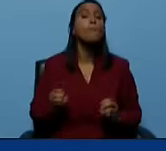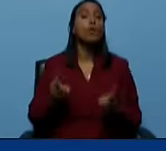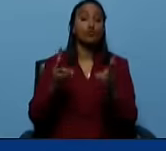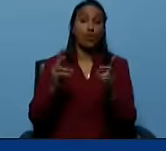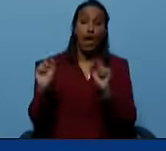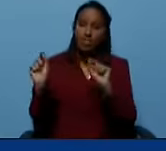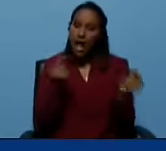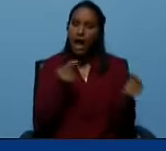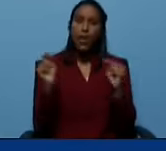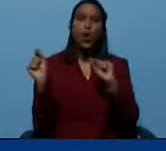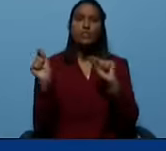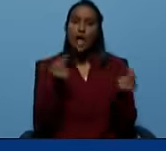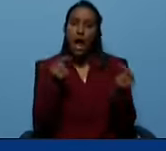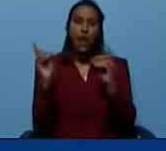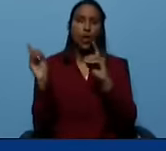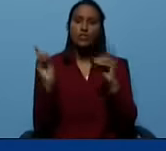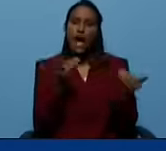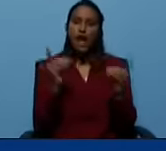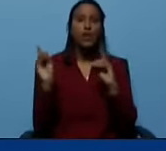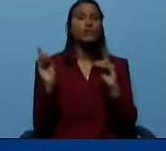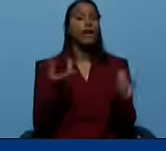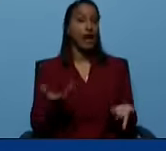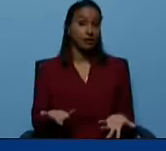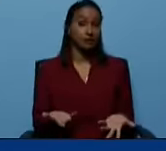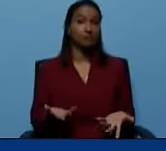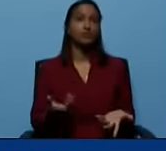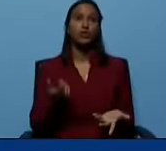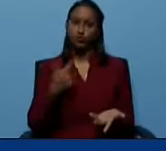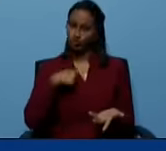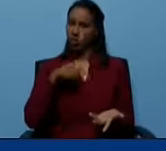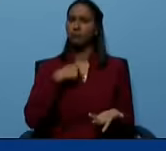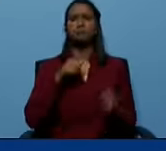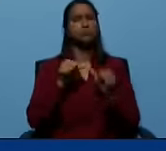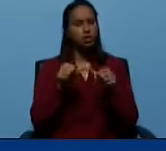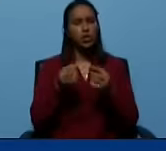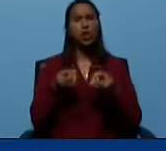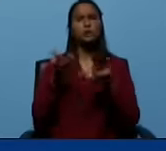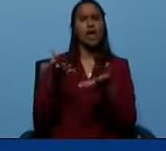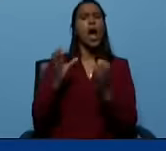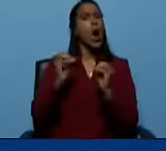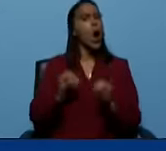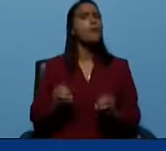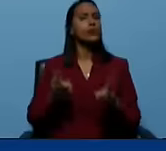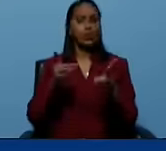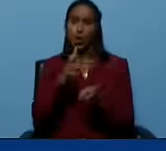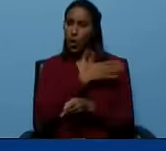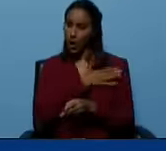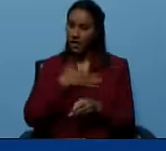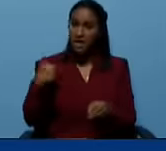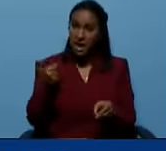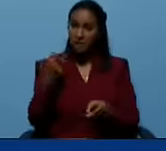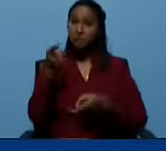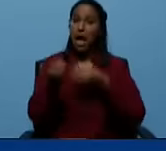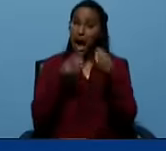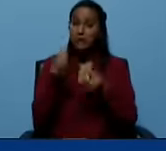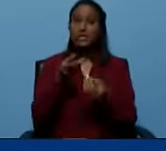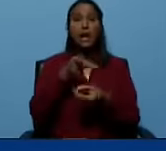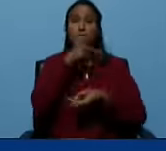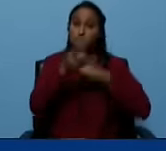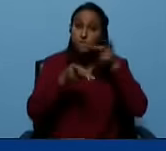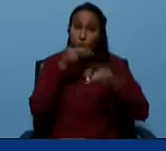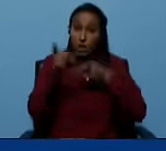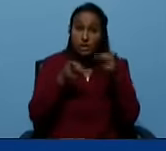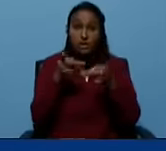1000 veces. Yo le voy a dar la vez 1001. A los que quieran hacer política para